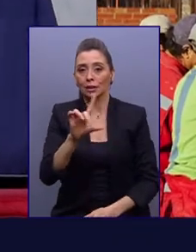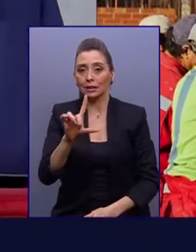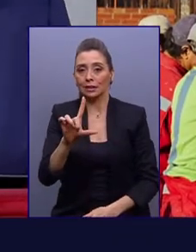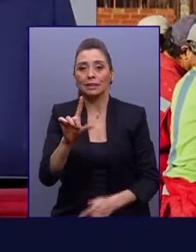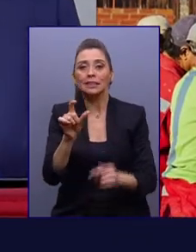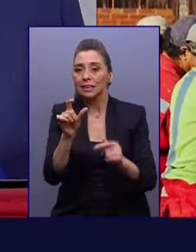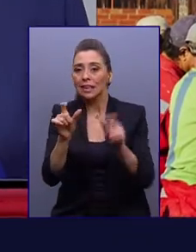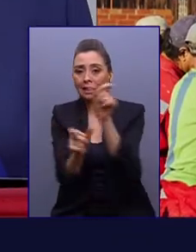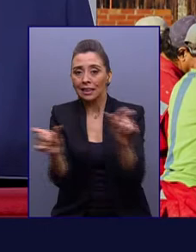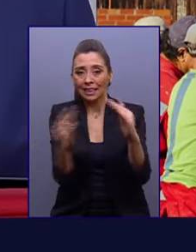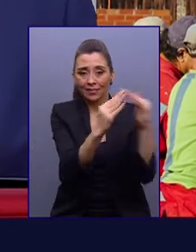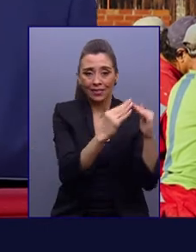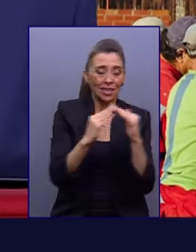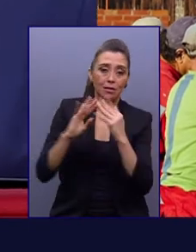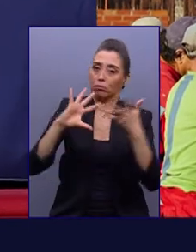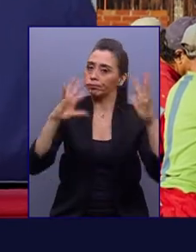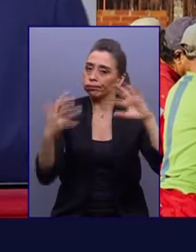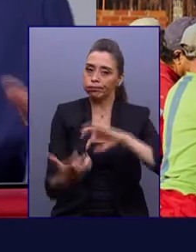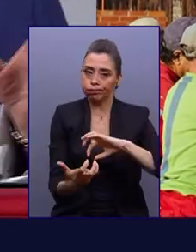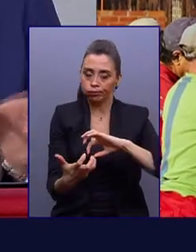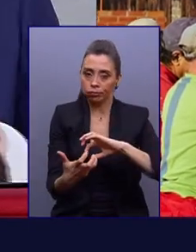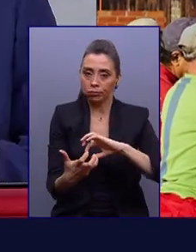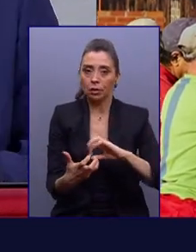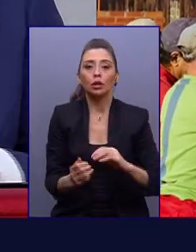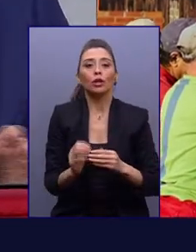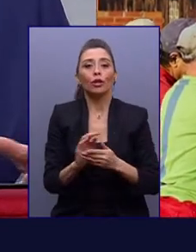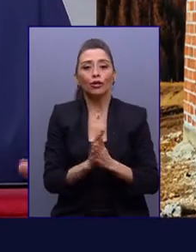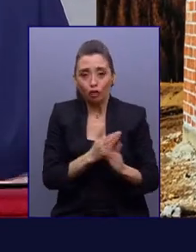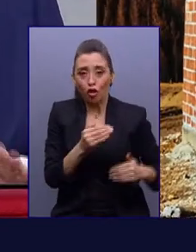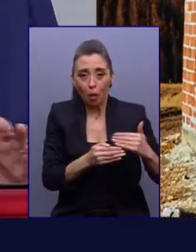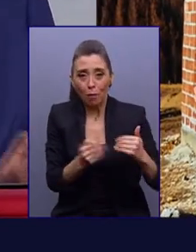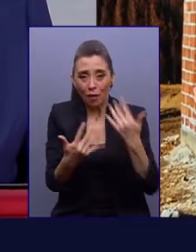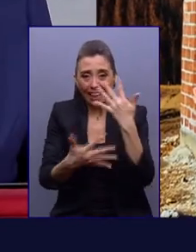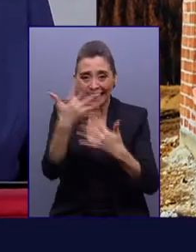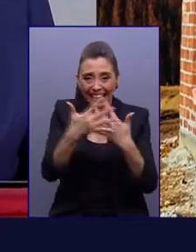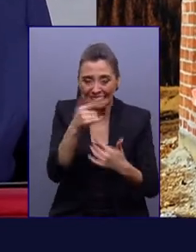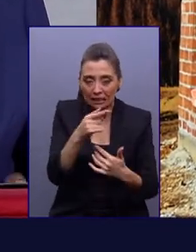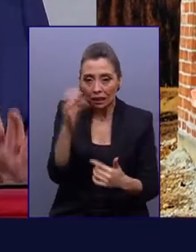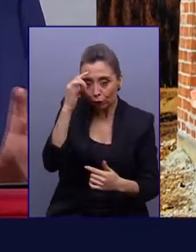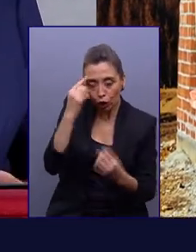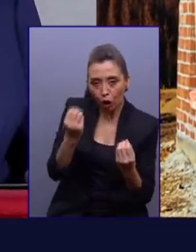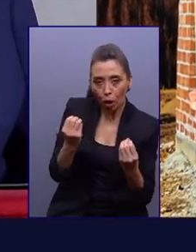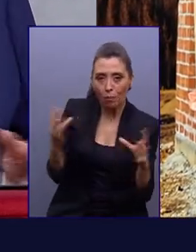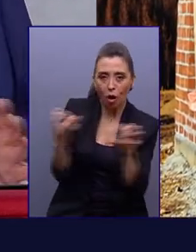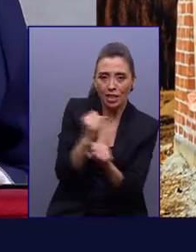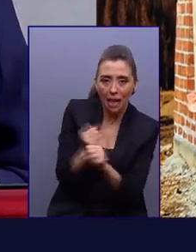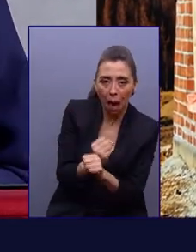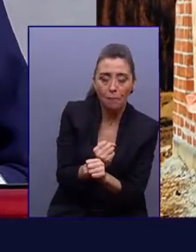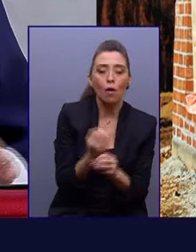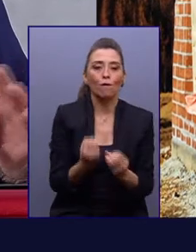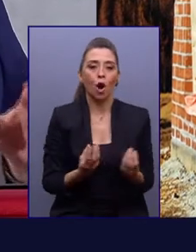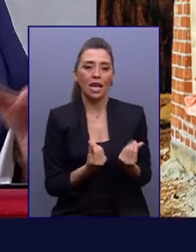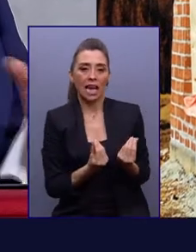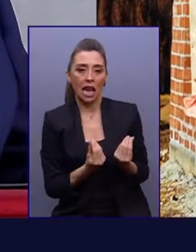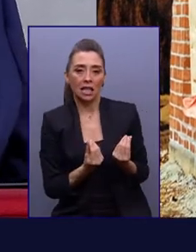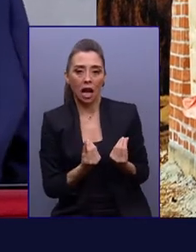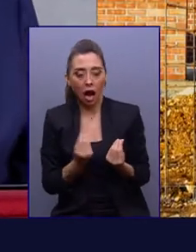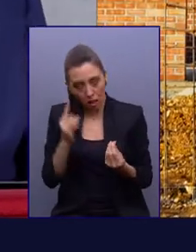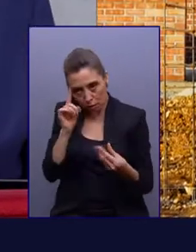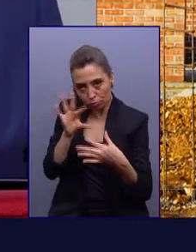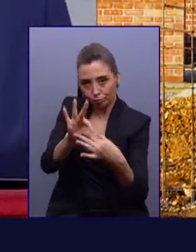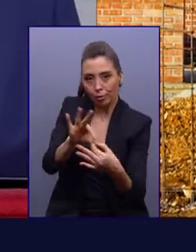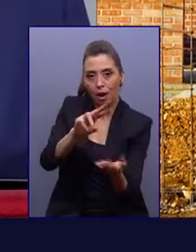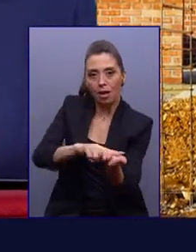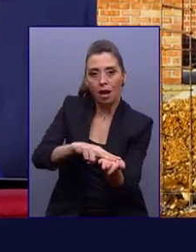264.547 unidades habitacionales. En todos los procesos hemos buscado armonizar la velocidad con la calidad y la realidad concreta de